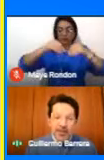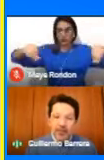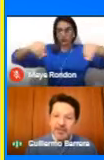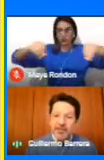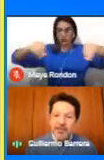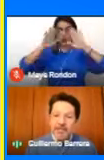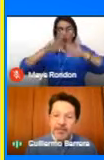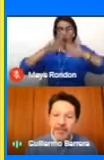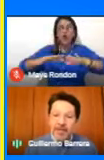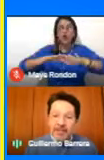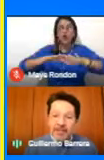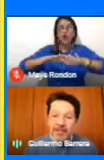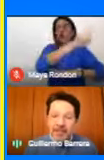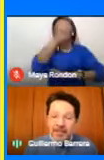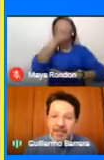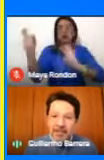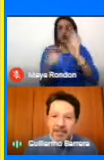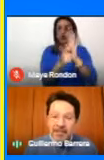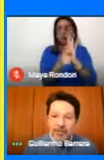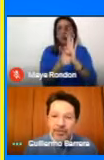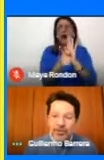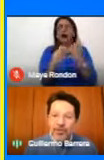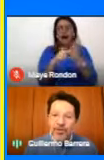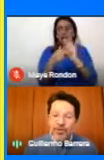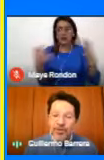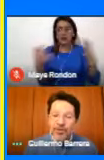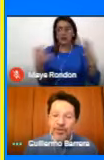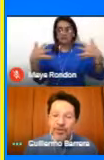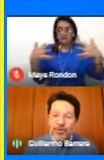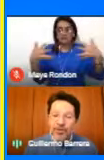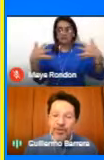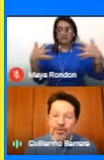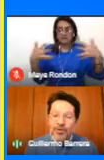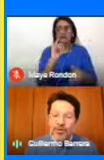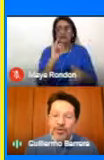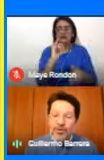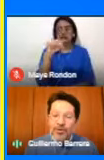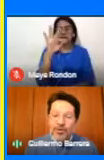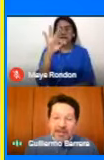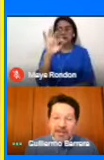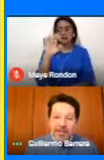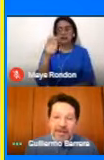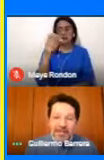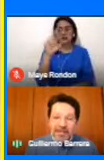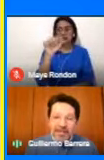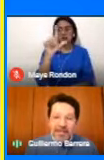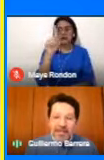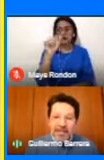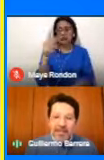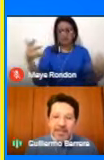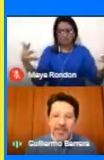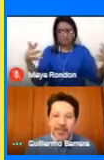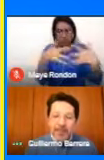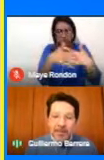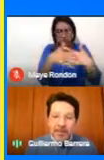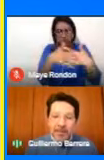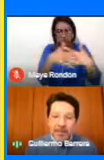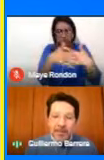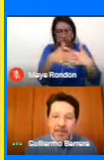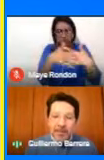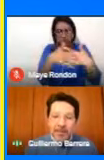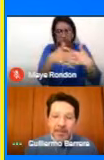todo, entonces empezamos a hablar de integralidad. Todo lo que ocurre en un territorio hace parte de él y